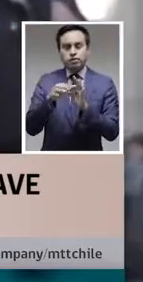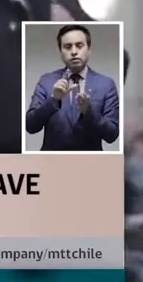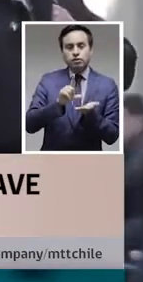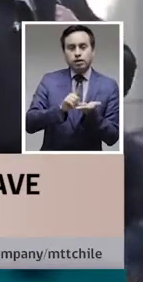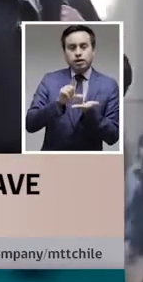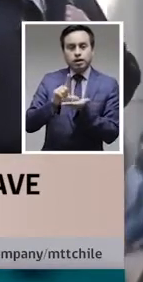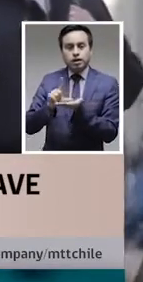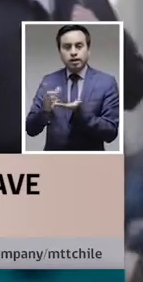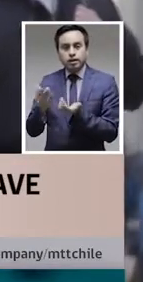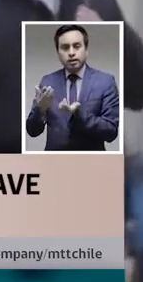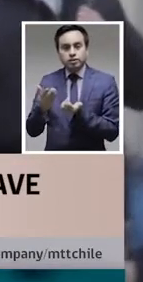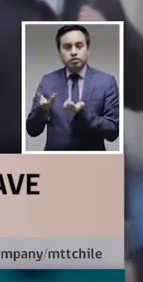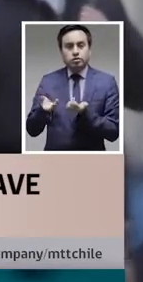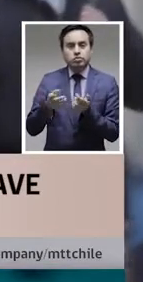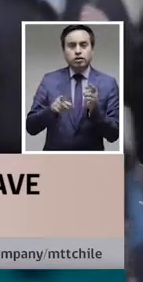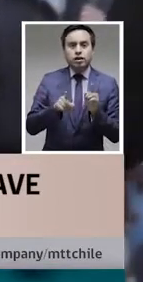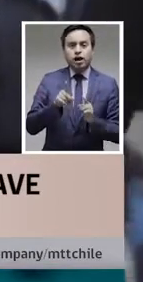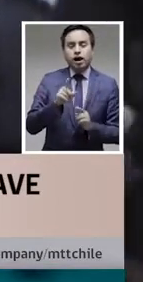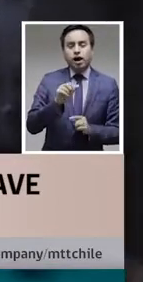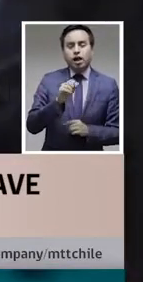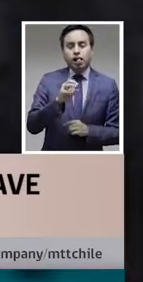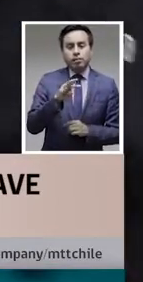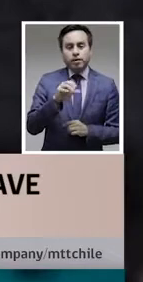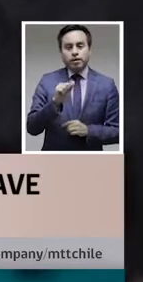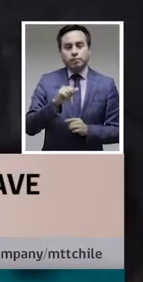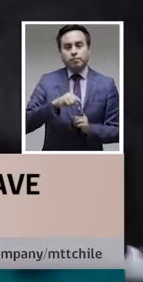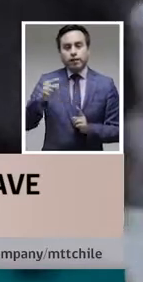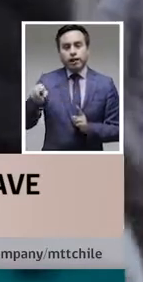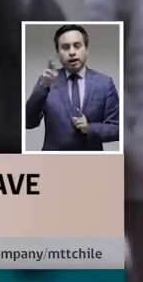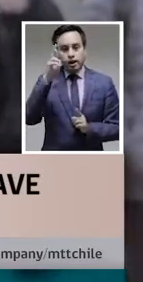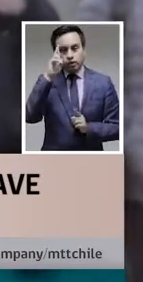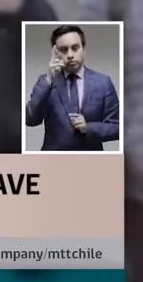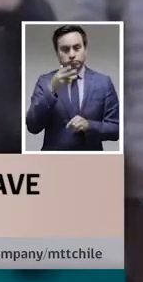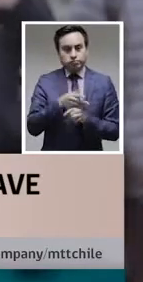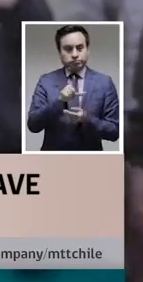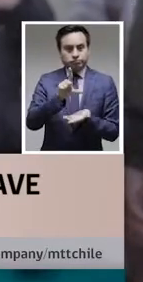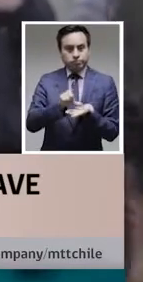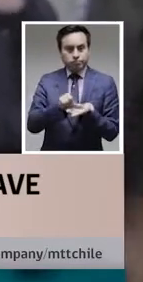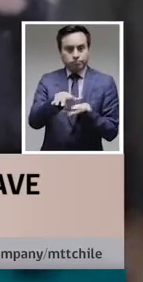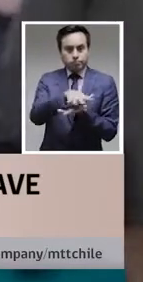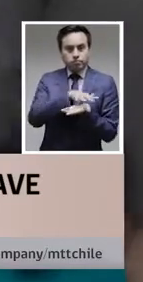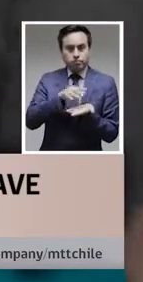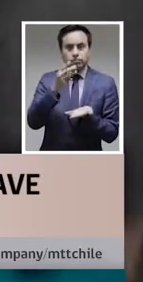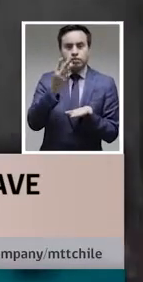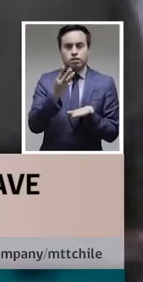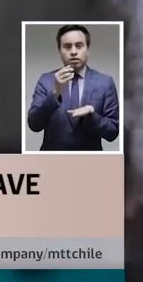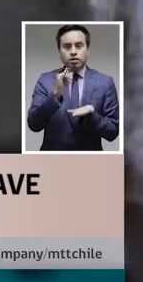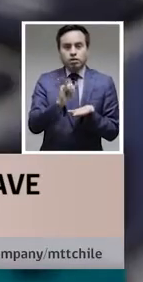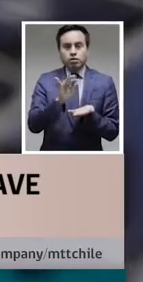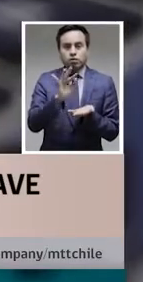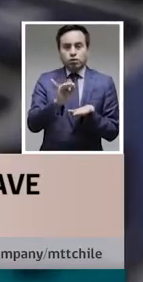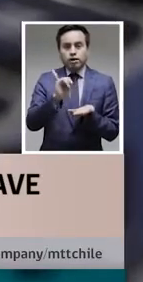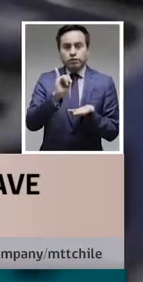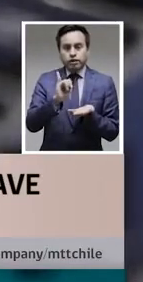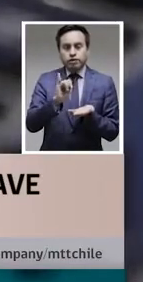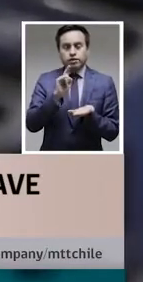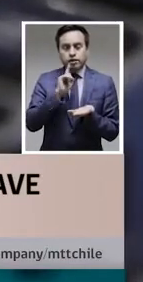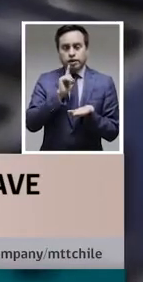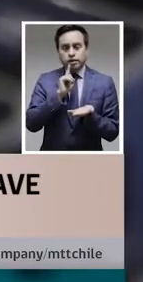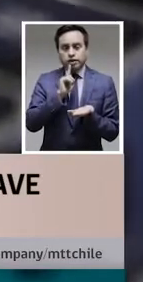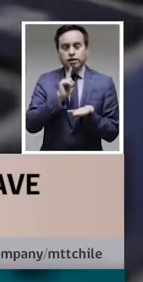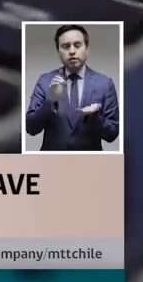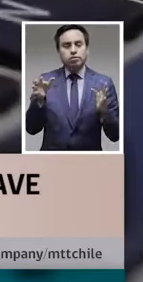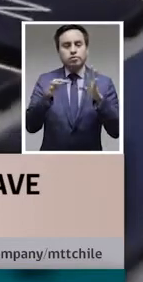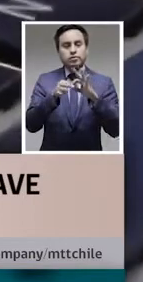las estaciones de Alameda Rancagua tienen también conexión Wi-Fi. La cobertura